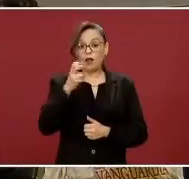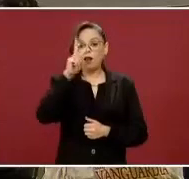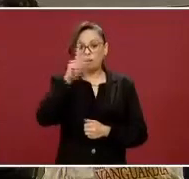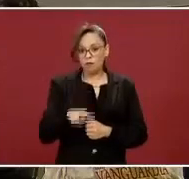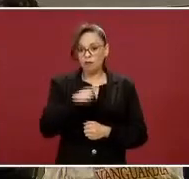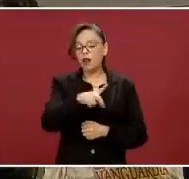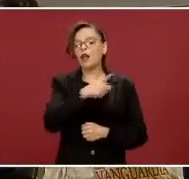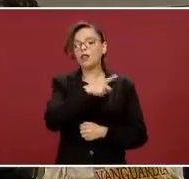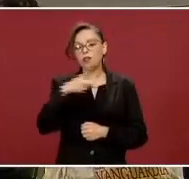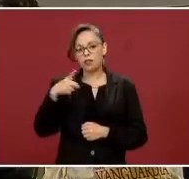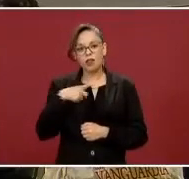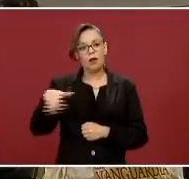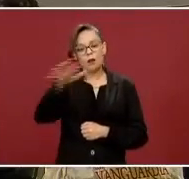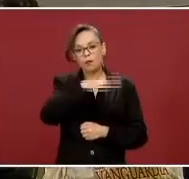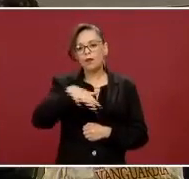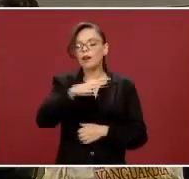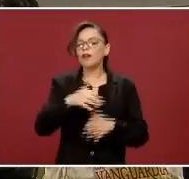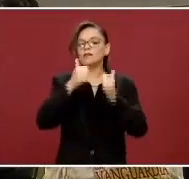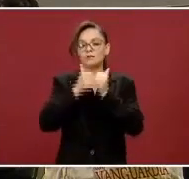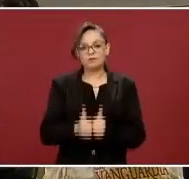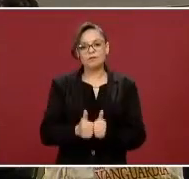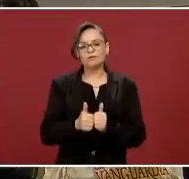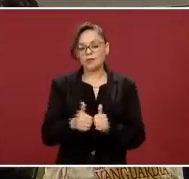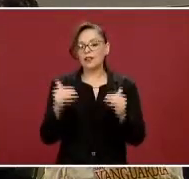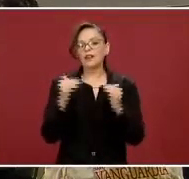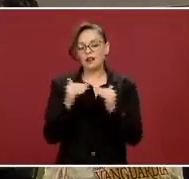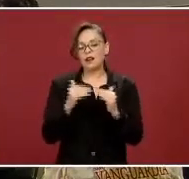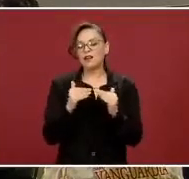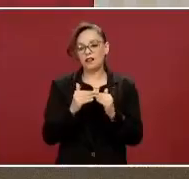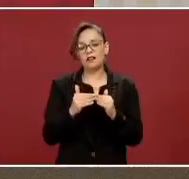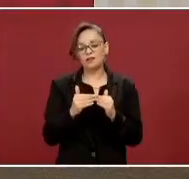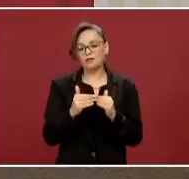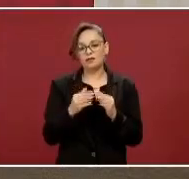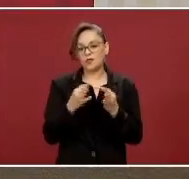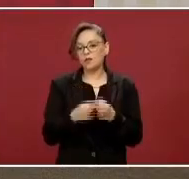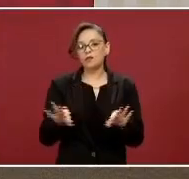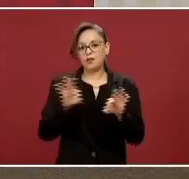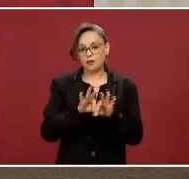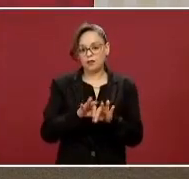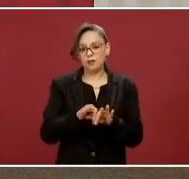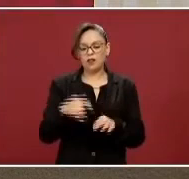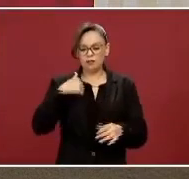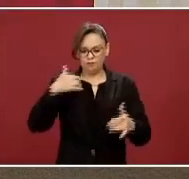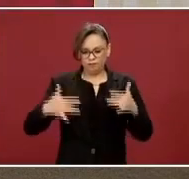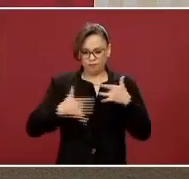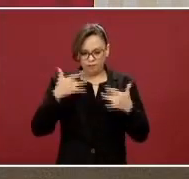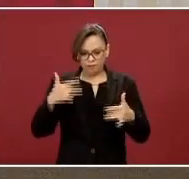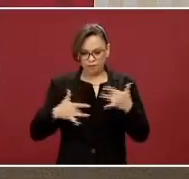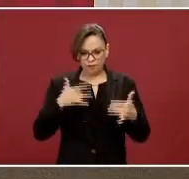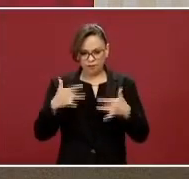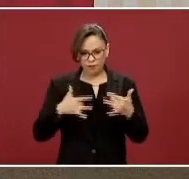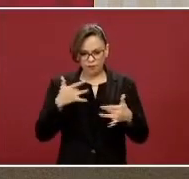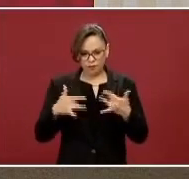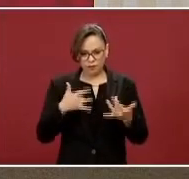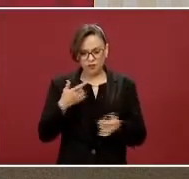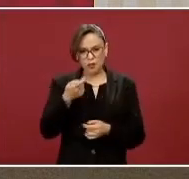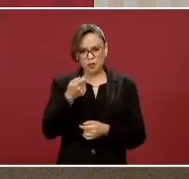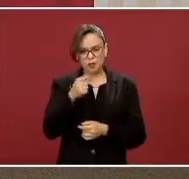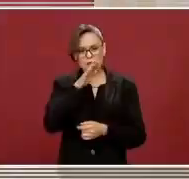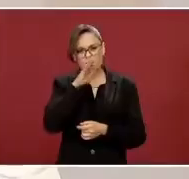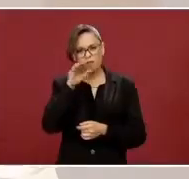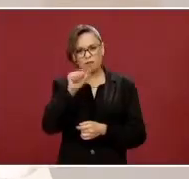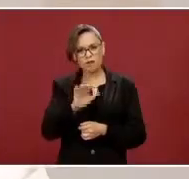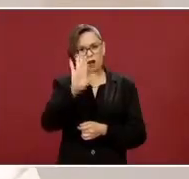soy responsable y digo tengo síntomas de COVID y contesto yo mi cuestionario, me